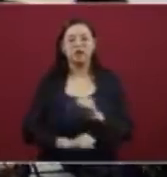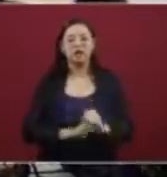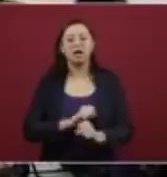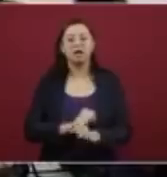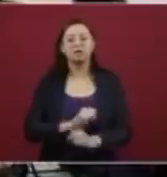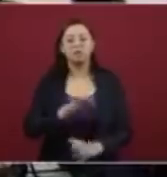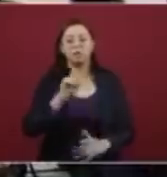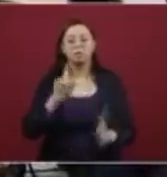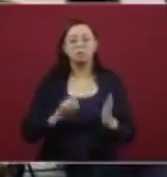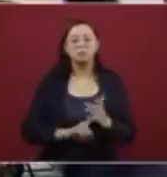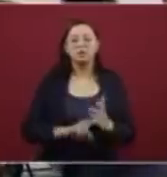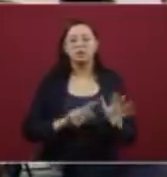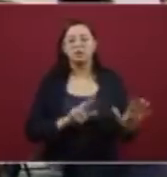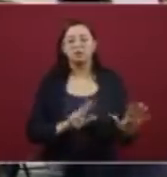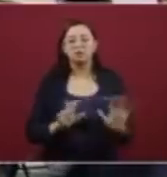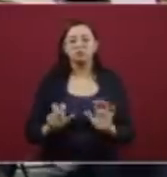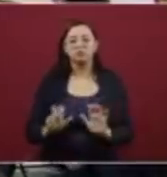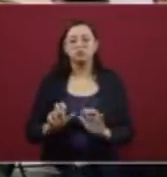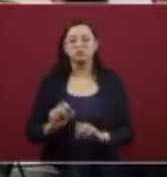1824,